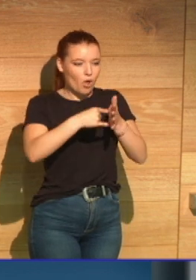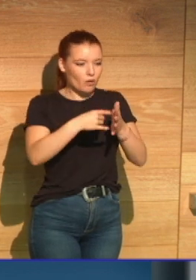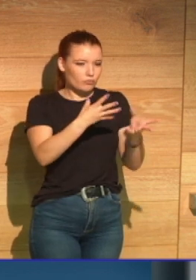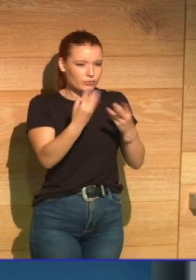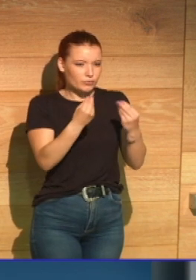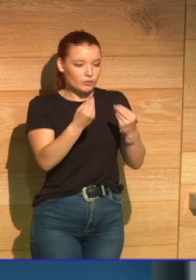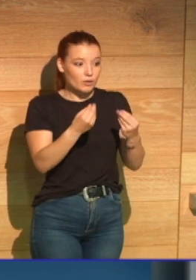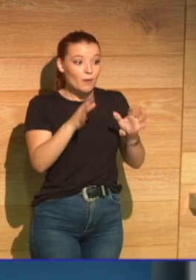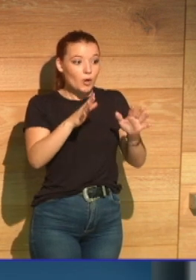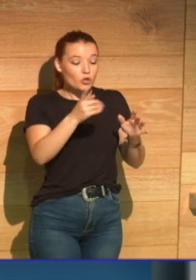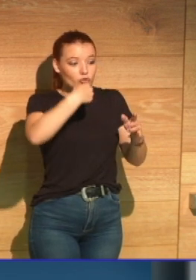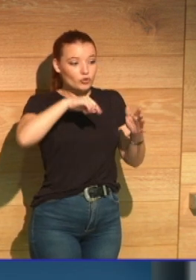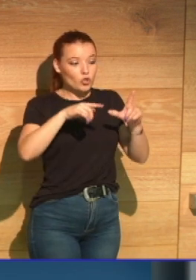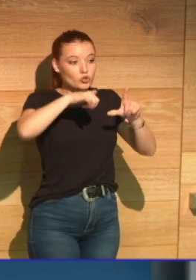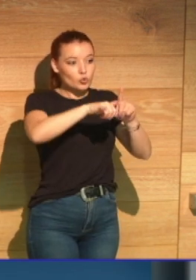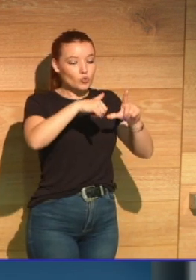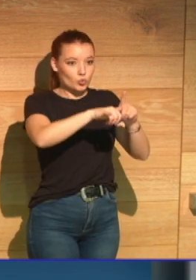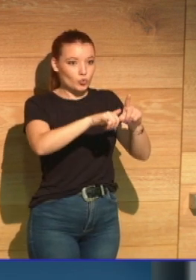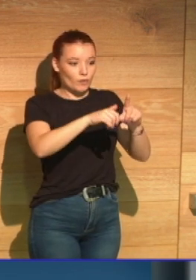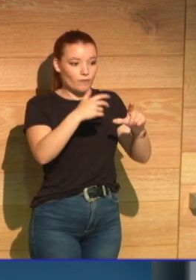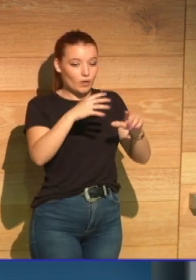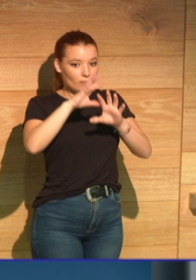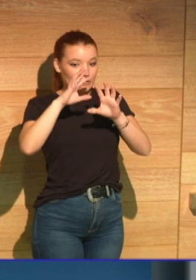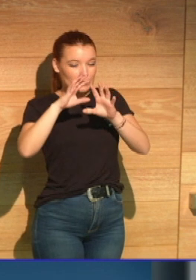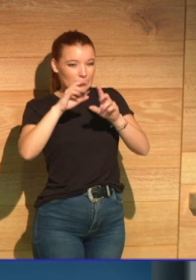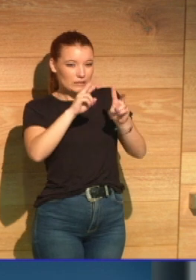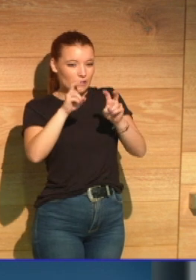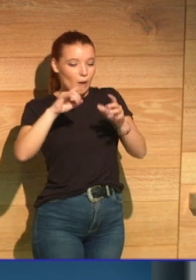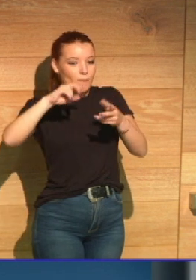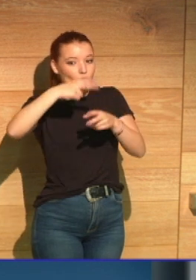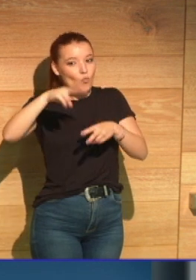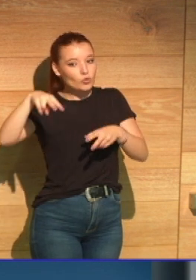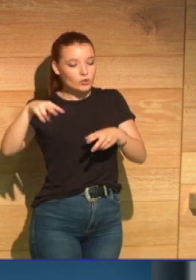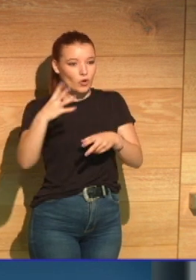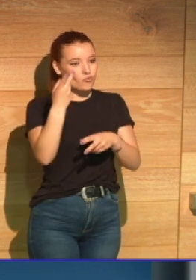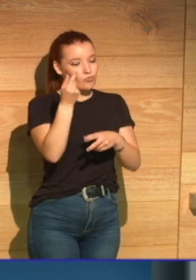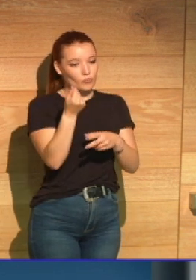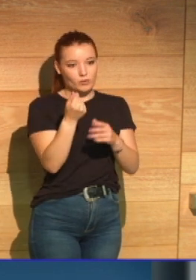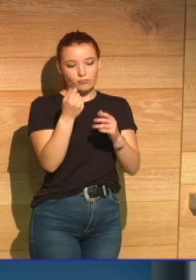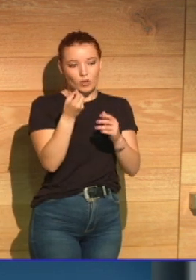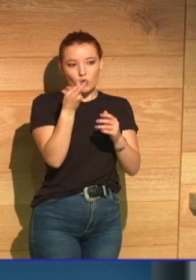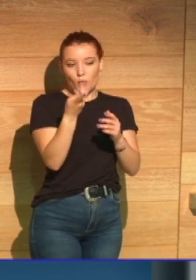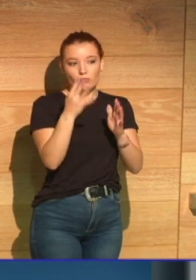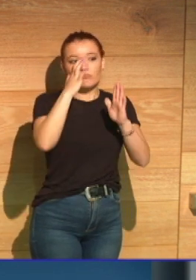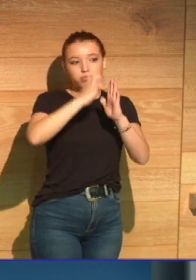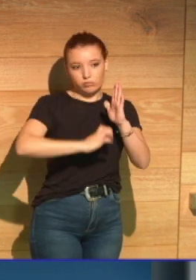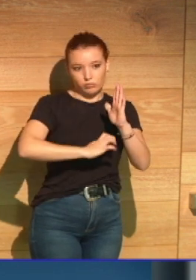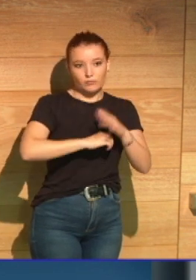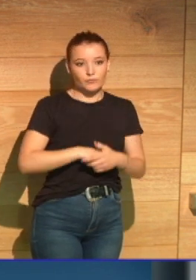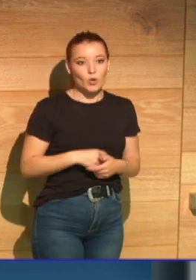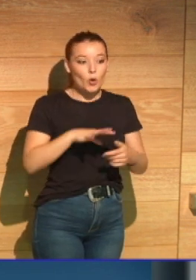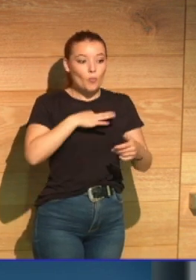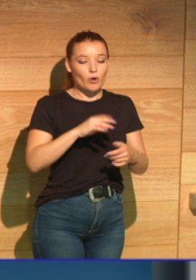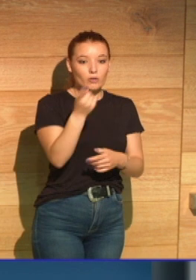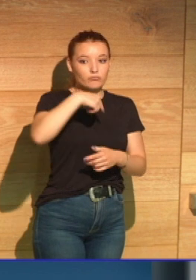YouTube en el mundo de los museos, encontrarán que los números son radicalmente menores que los de Twitter en Instagram. Podemos tener mucho éxito en uno y en otro, incluso